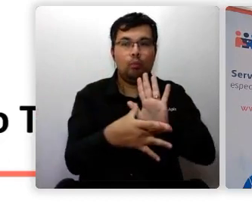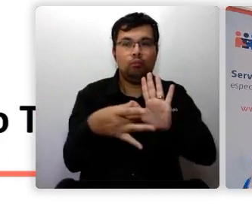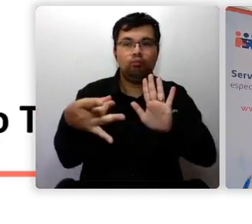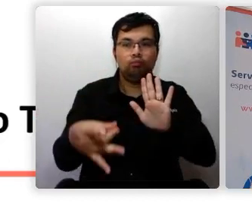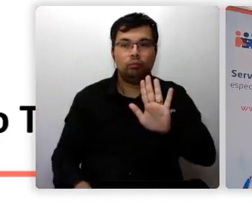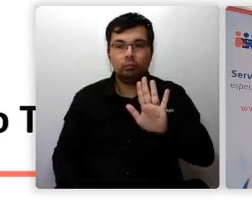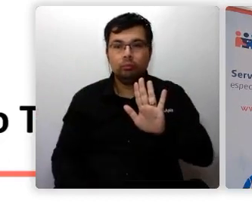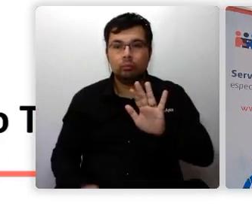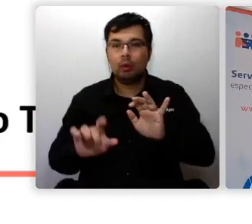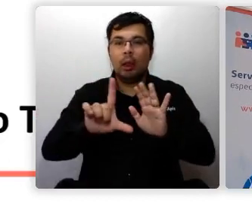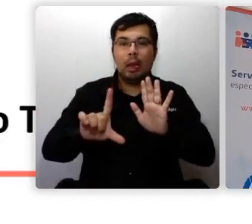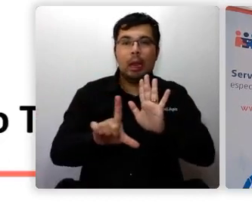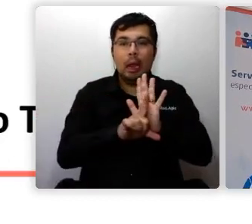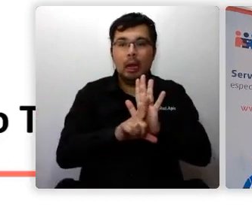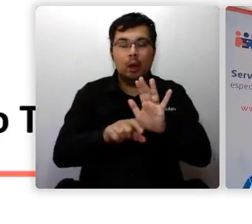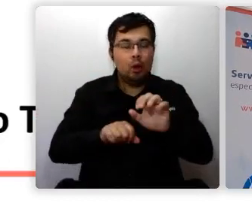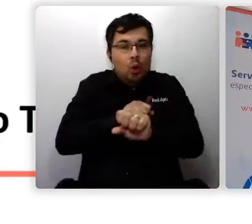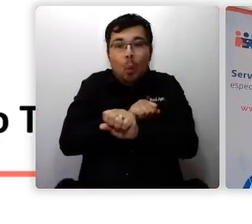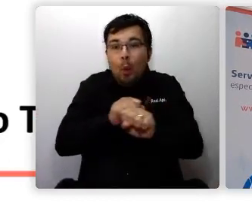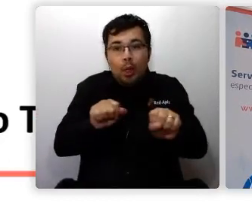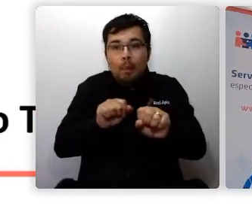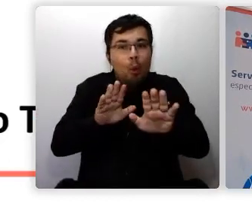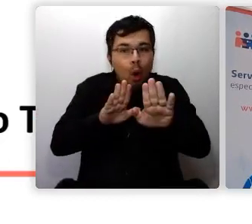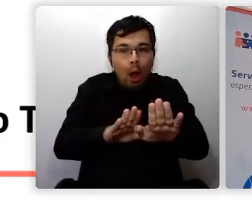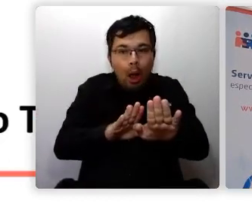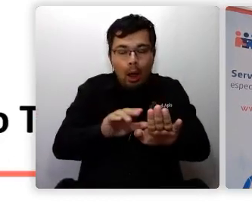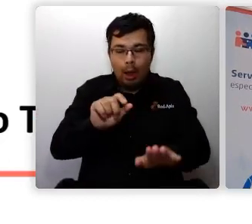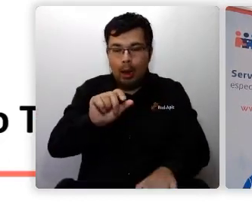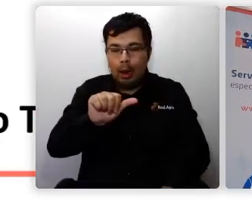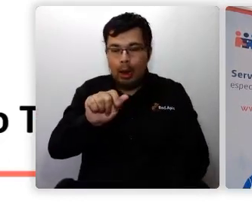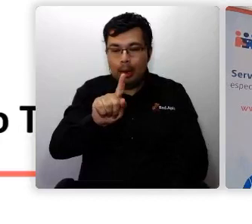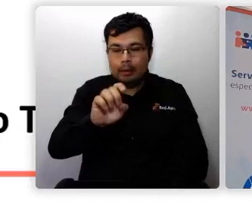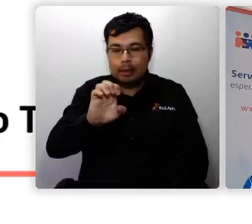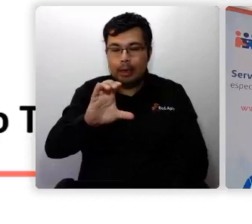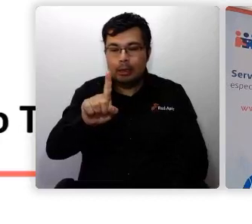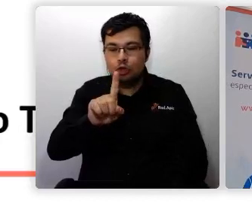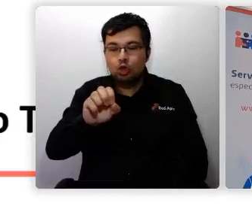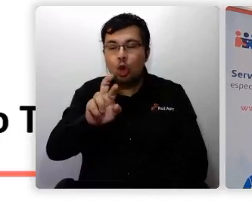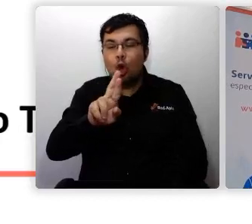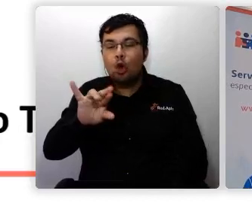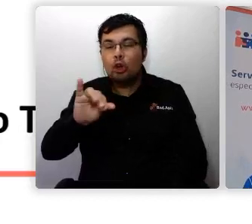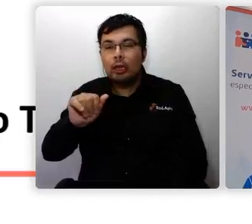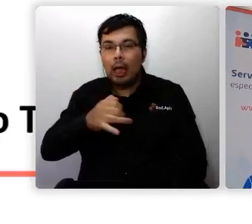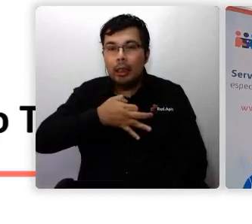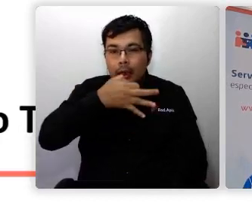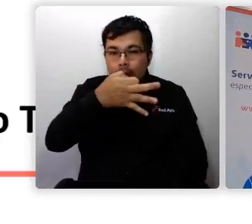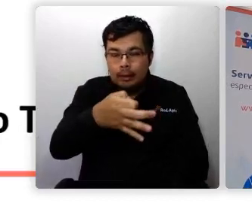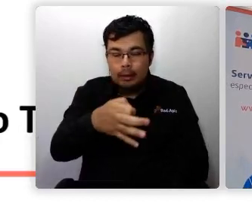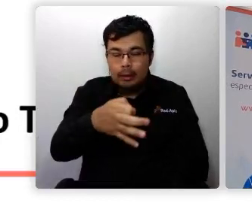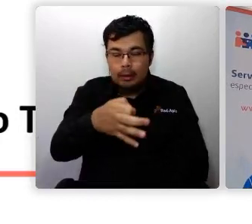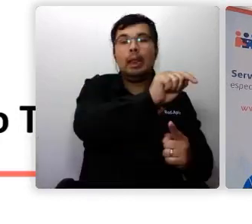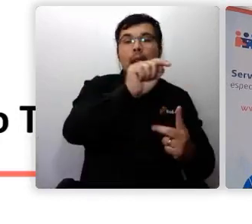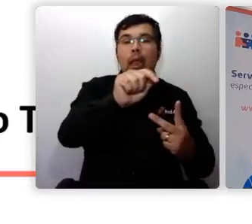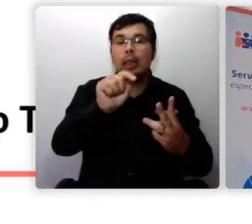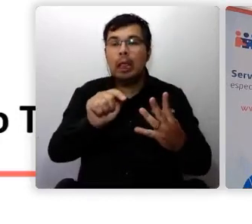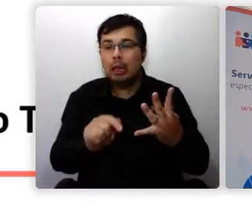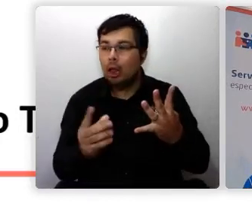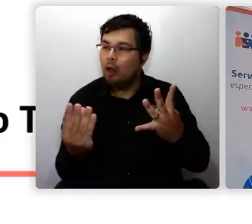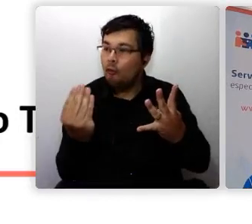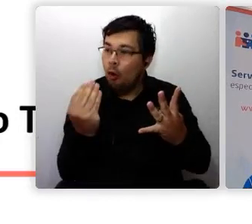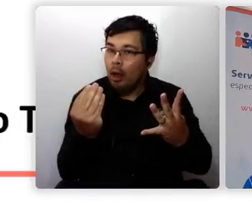no podemos dar asesoría a la persona, solamente podemos orientarnos. ¿Cuál es la diferencia entre asesoría y